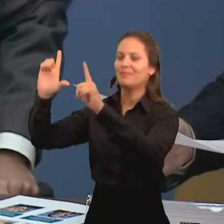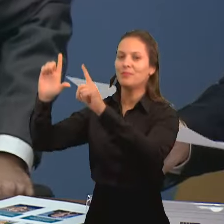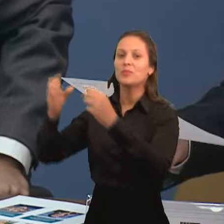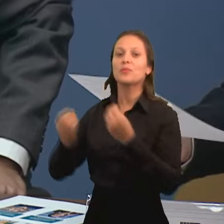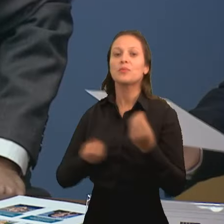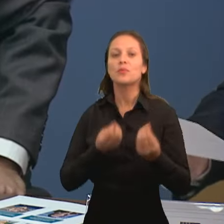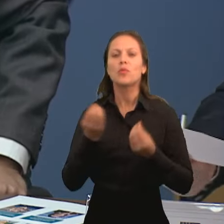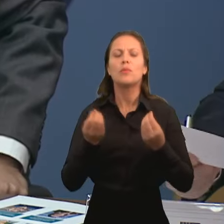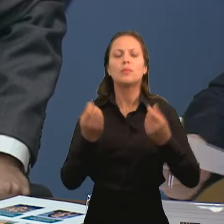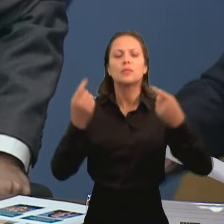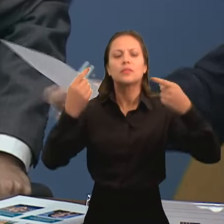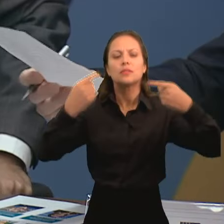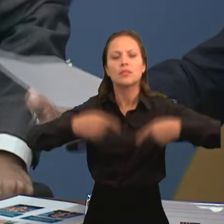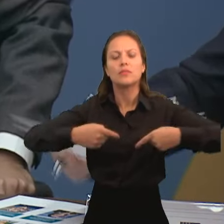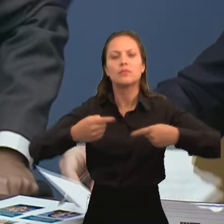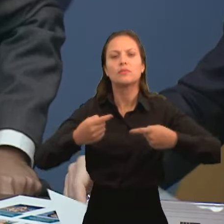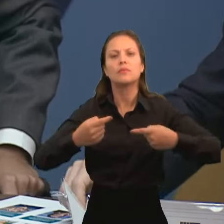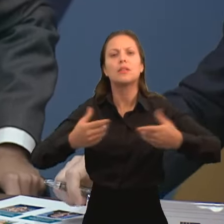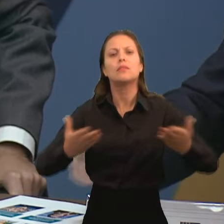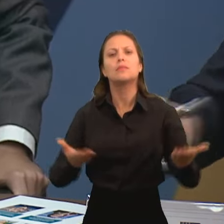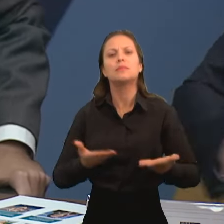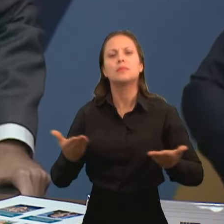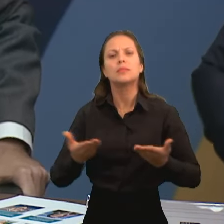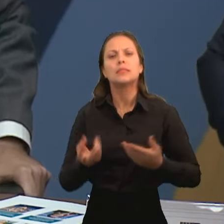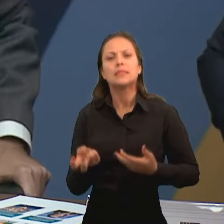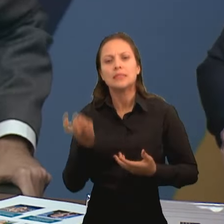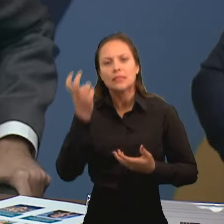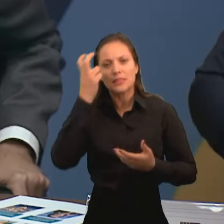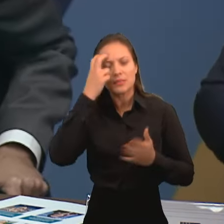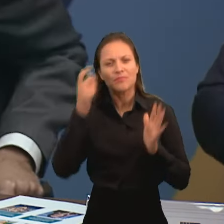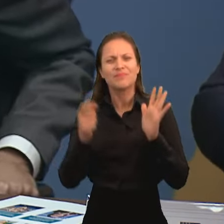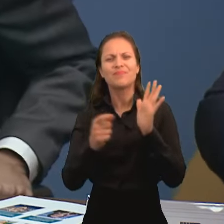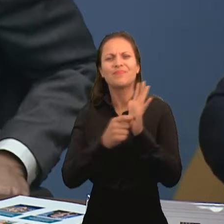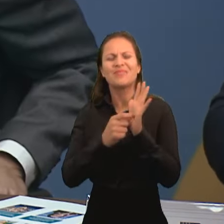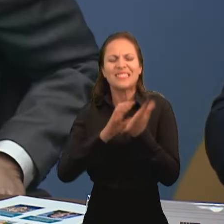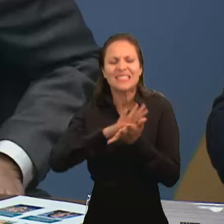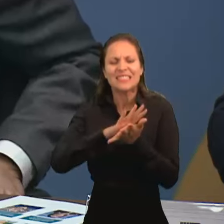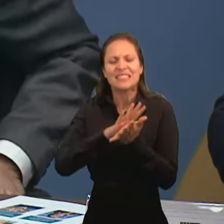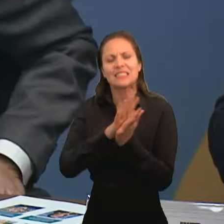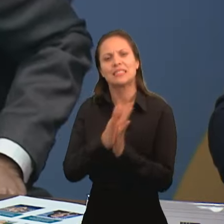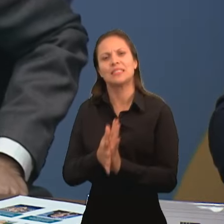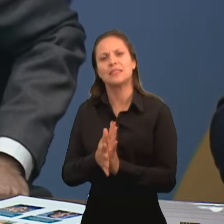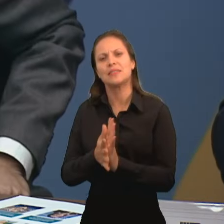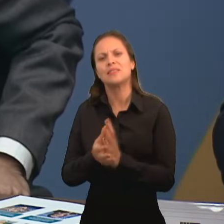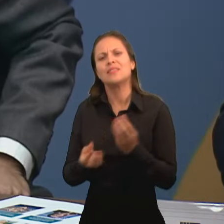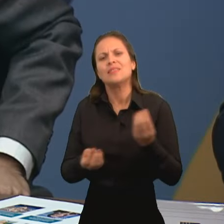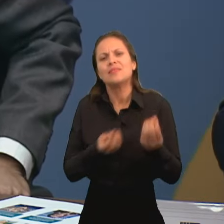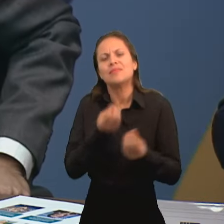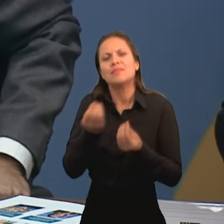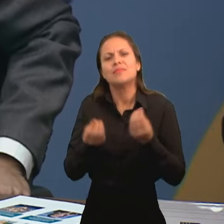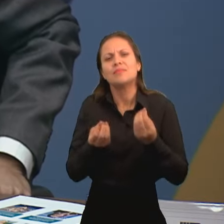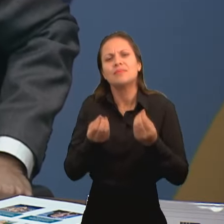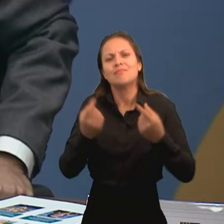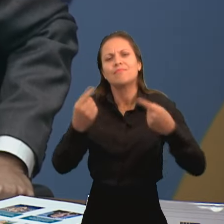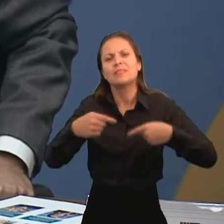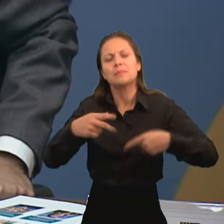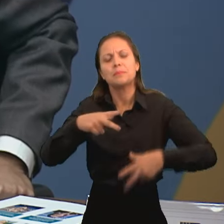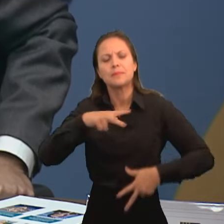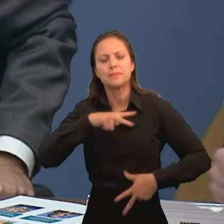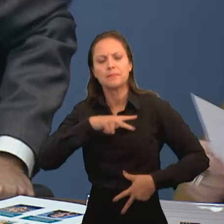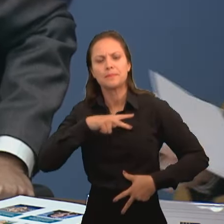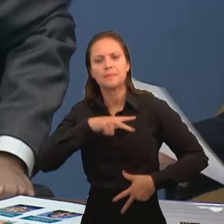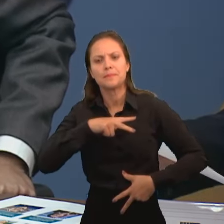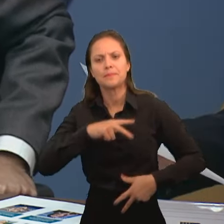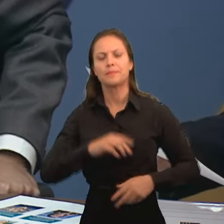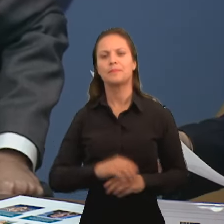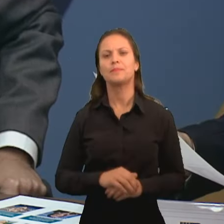slides, sobre los desafíos contemporáneos de la inteligencia artificial, la discriminación arbitraria, edad y